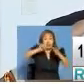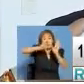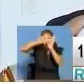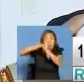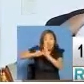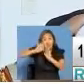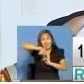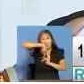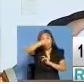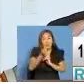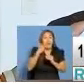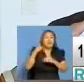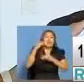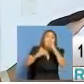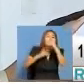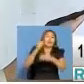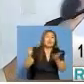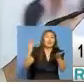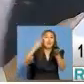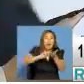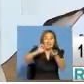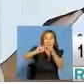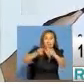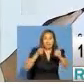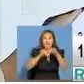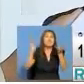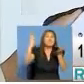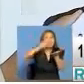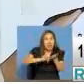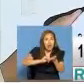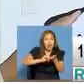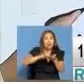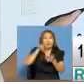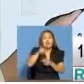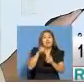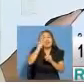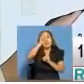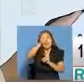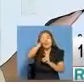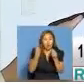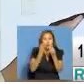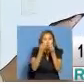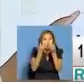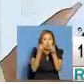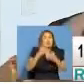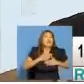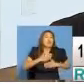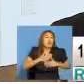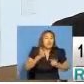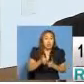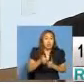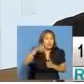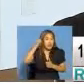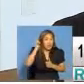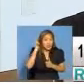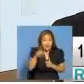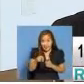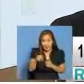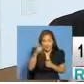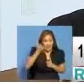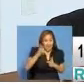supuesto, mejor desarrollo, mejor vinculación, mejor conectividad. Así que, bueno, estamos con mucho entusiasmo, ¿no? La gente de Chile, bueno, ha